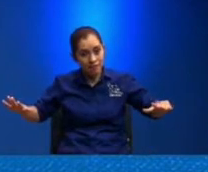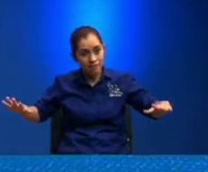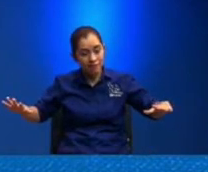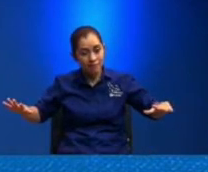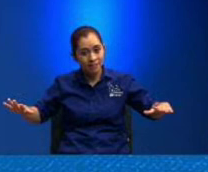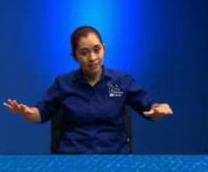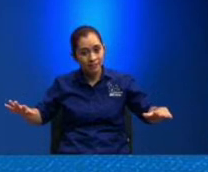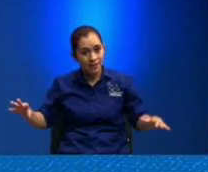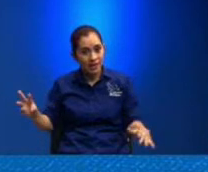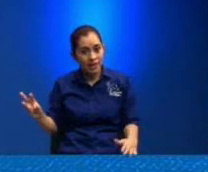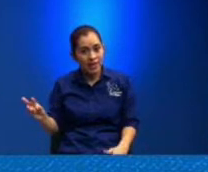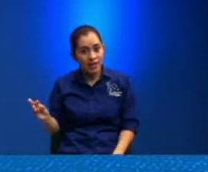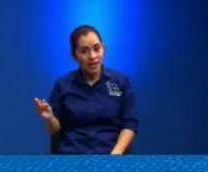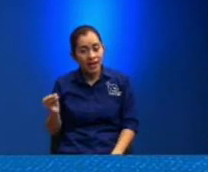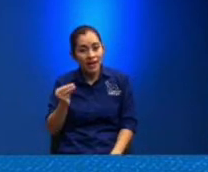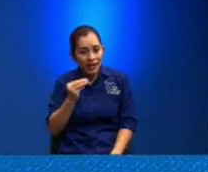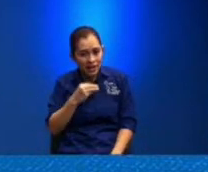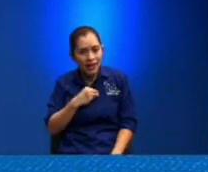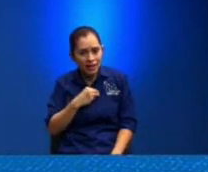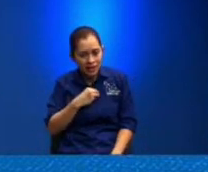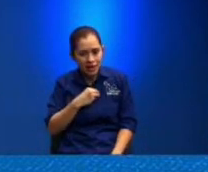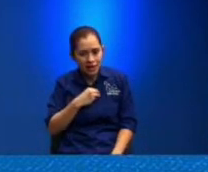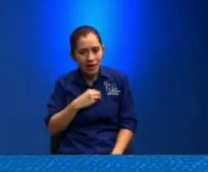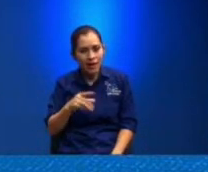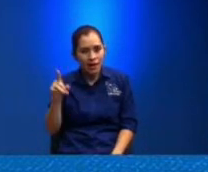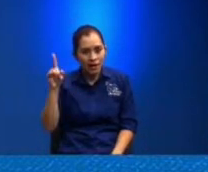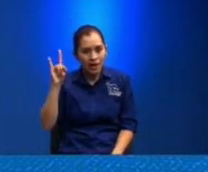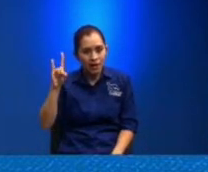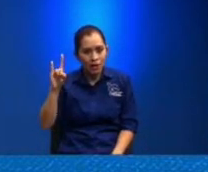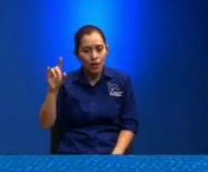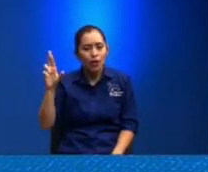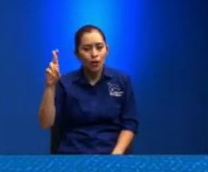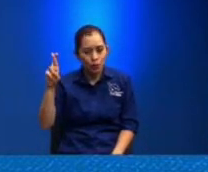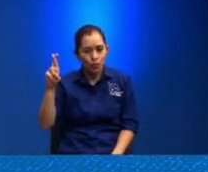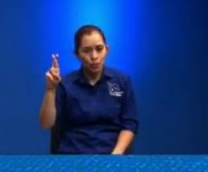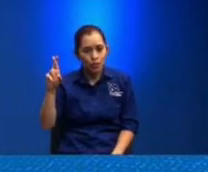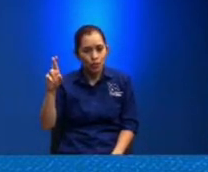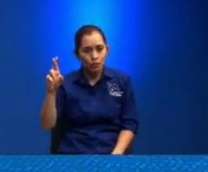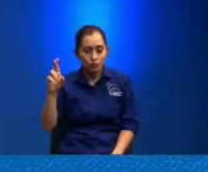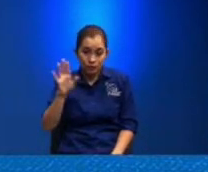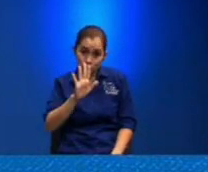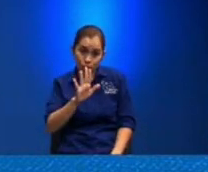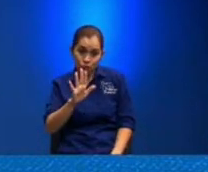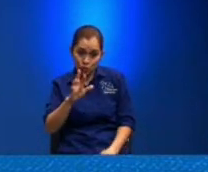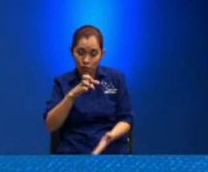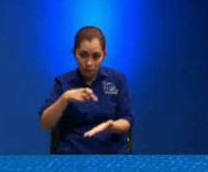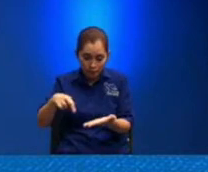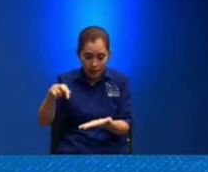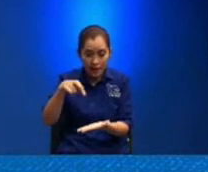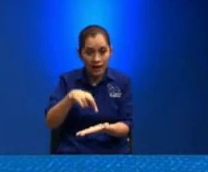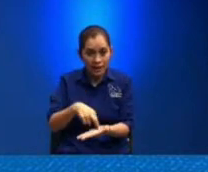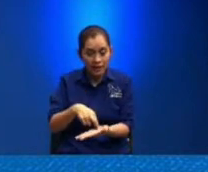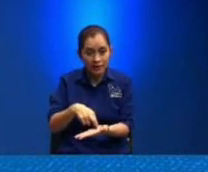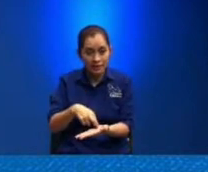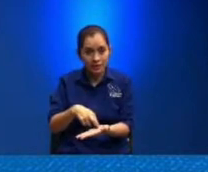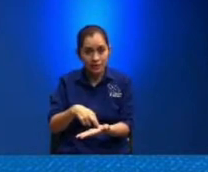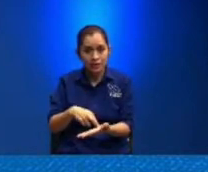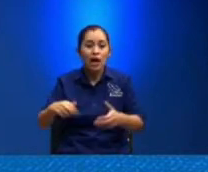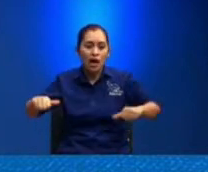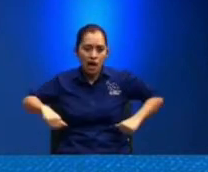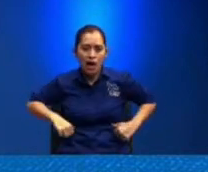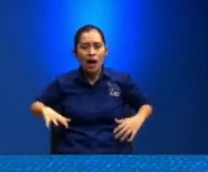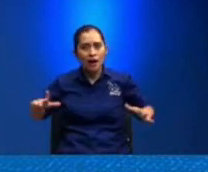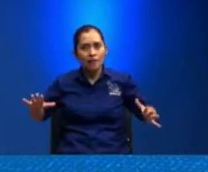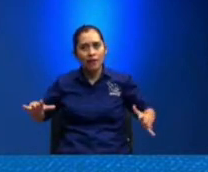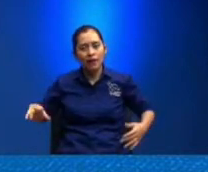atrás y me imagino lo que él se recordaba de ur de los caldeos verdad los noviembre seguro de los